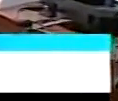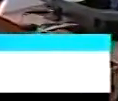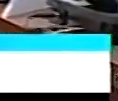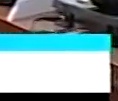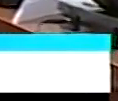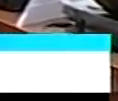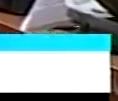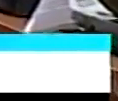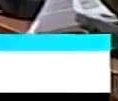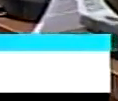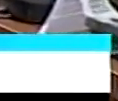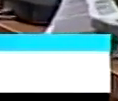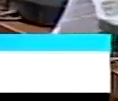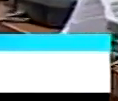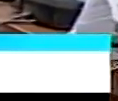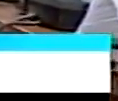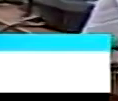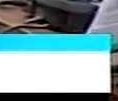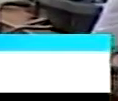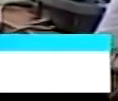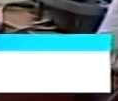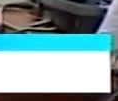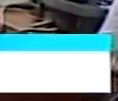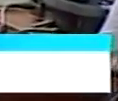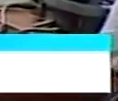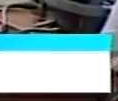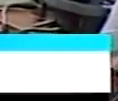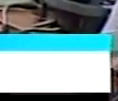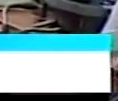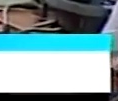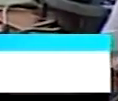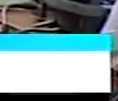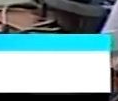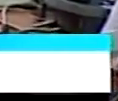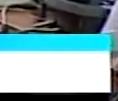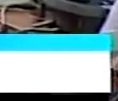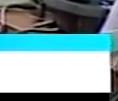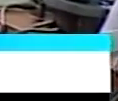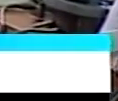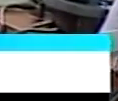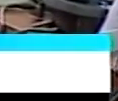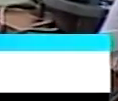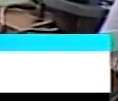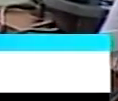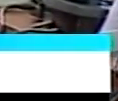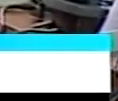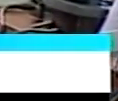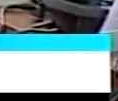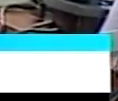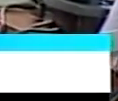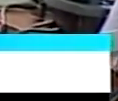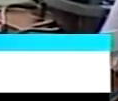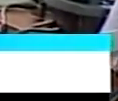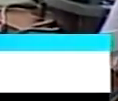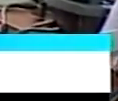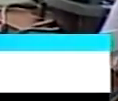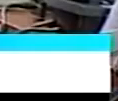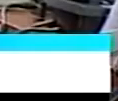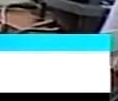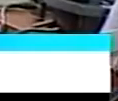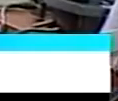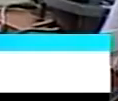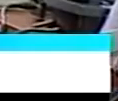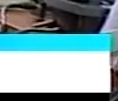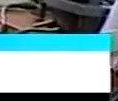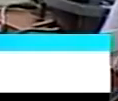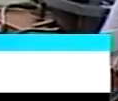no correspondían. Y me pide una interrupción, pero yo quería que usted, más o menos, doctor, pudiera comentarnos, a grosso modo, con